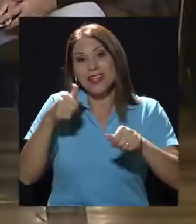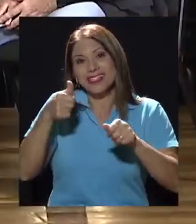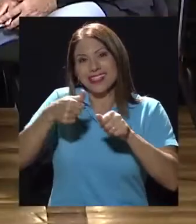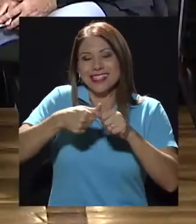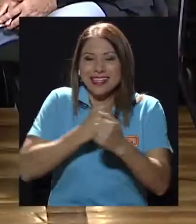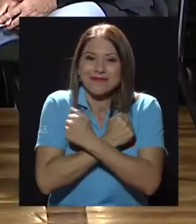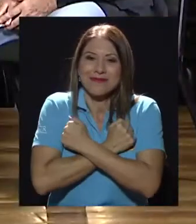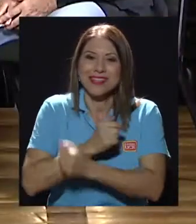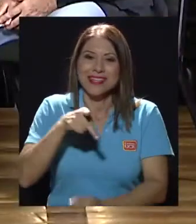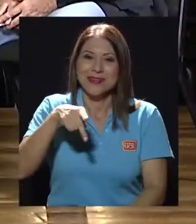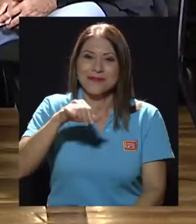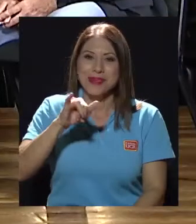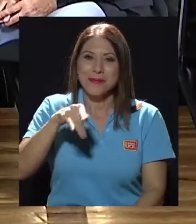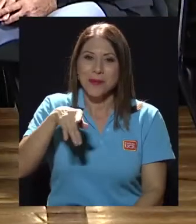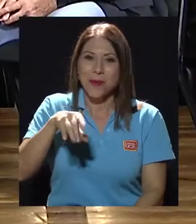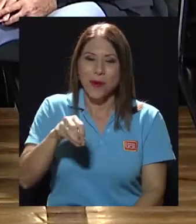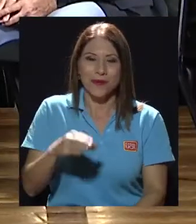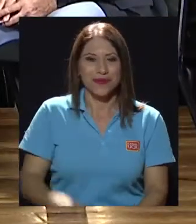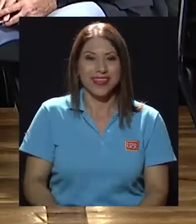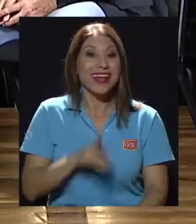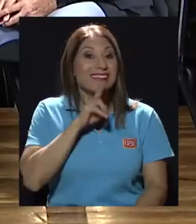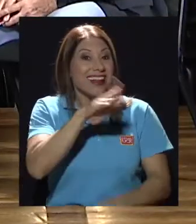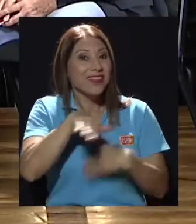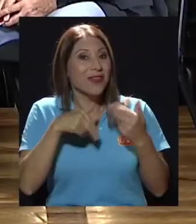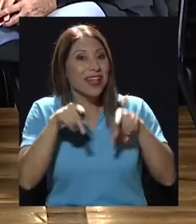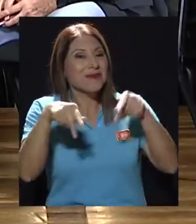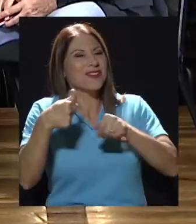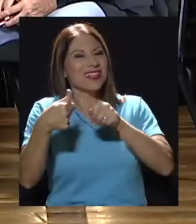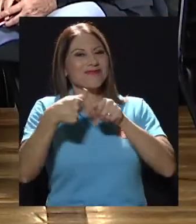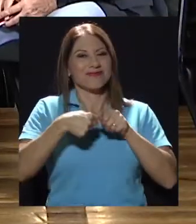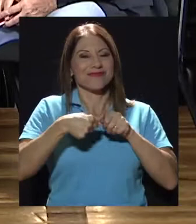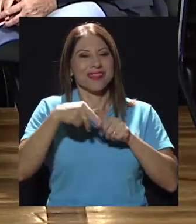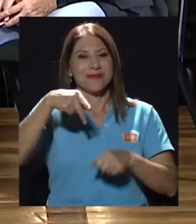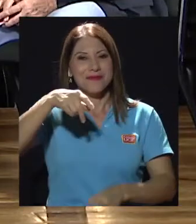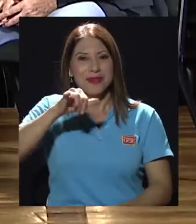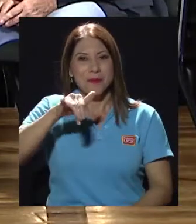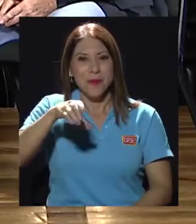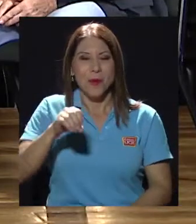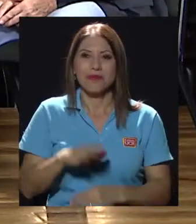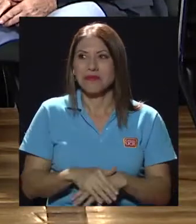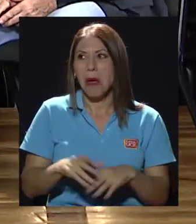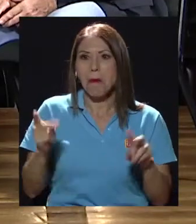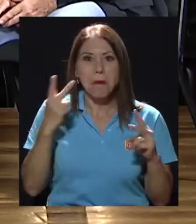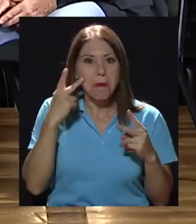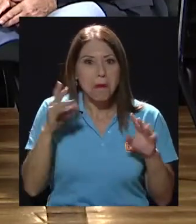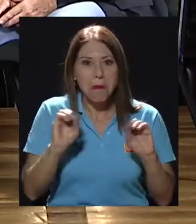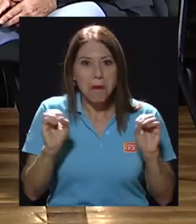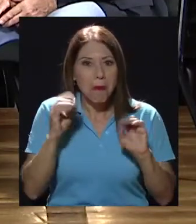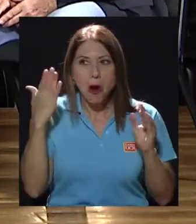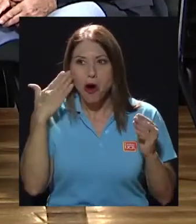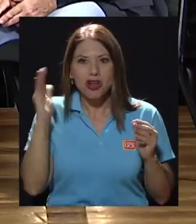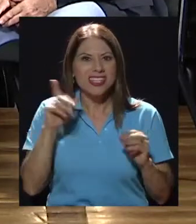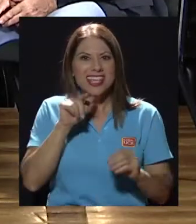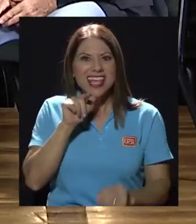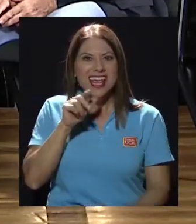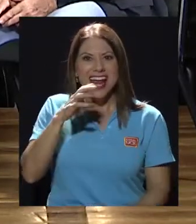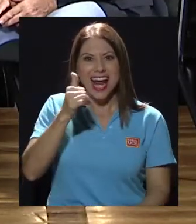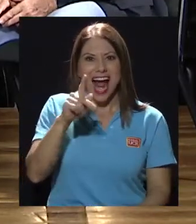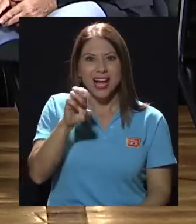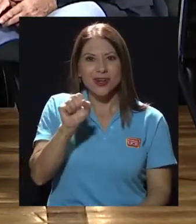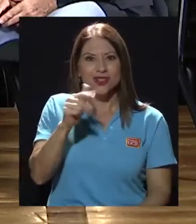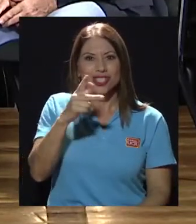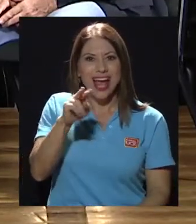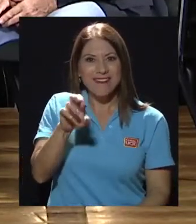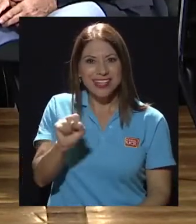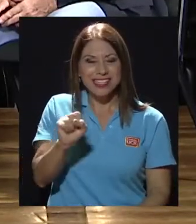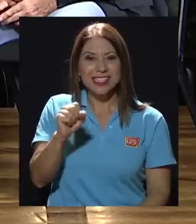don Carlos. Pues en realidad todo mundo, ¿verdad? Carlos Chávez casi no se conoce. Además hay un compositor mexicano que es